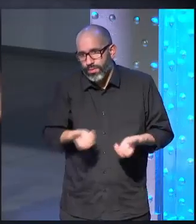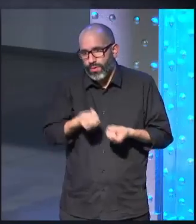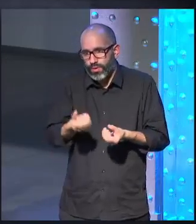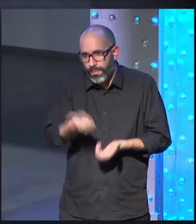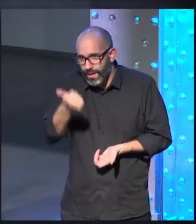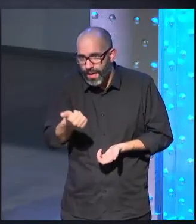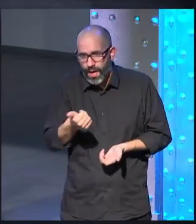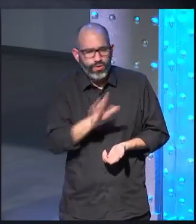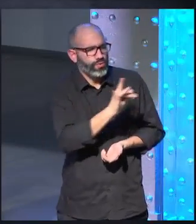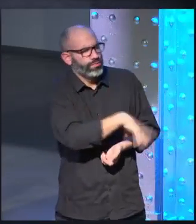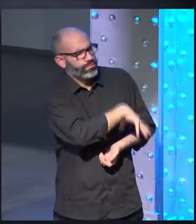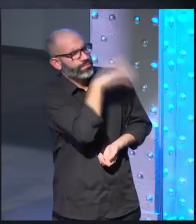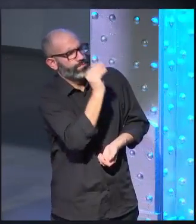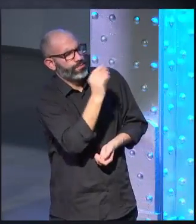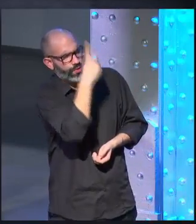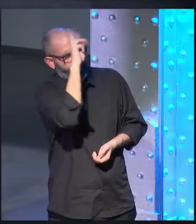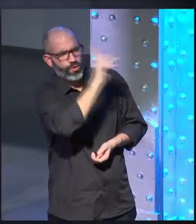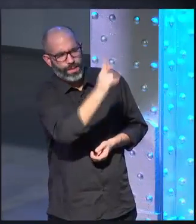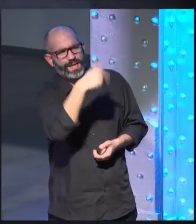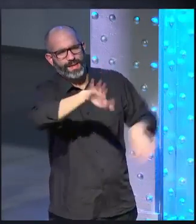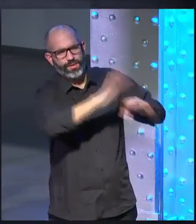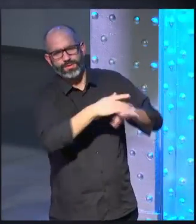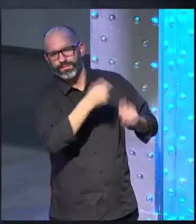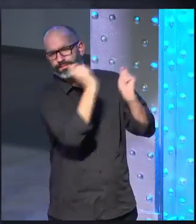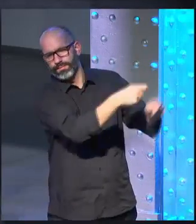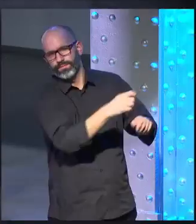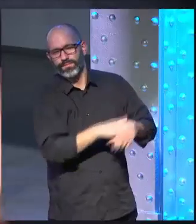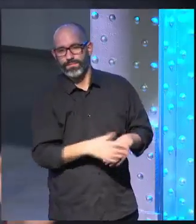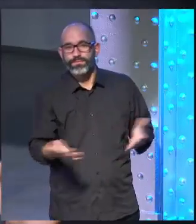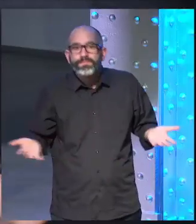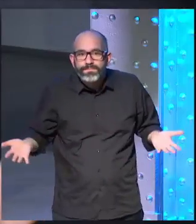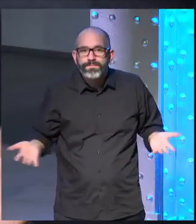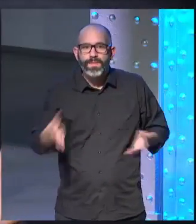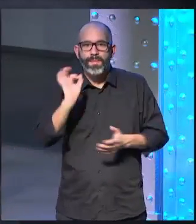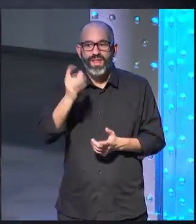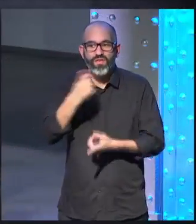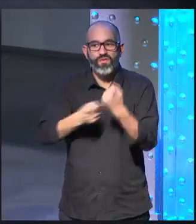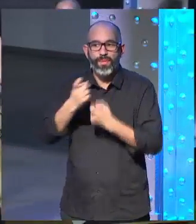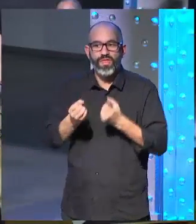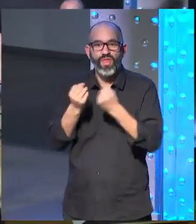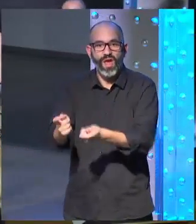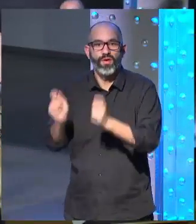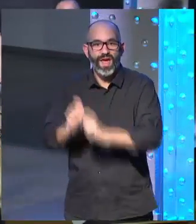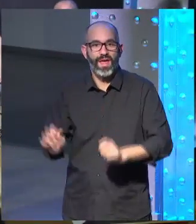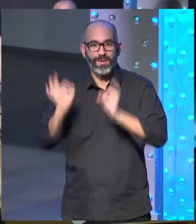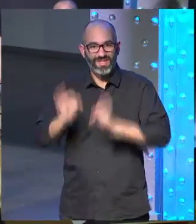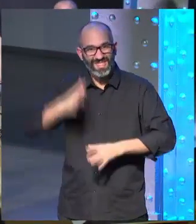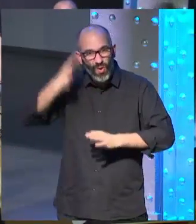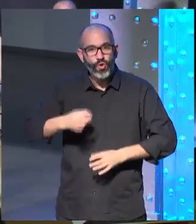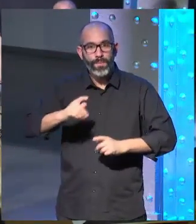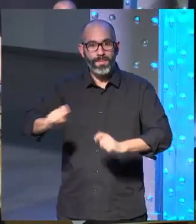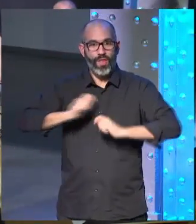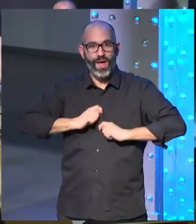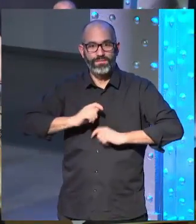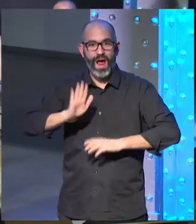No, lo he pillado perfectamente. No te preocupes, esta noche lo tienes. Dices, bueno, no le he dado nada de información de lo que necesito, pero seguro que me lo hace. Al día siguiente lo tienes